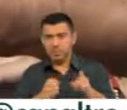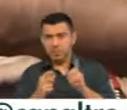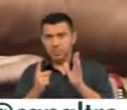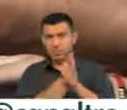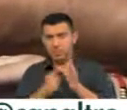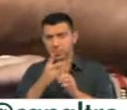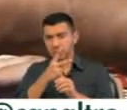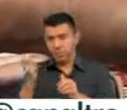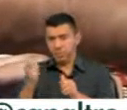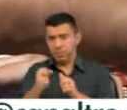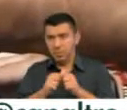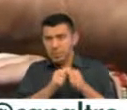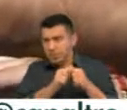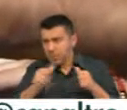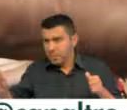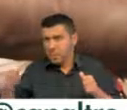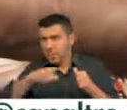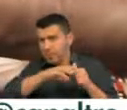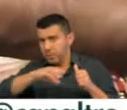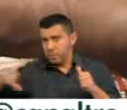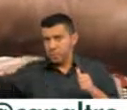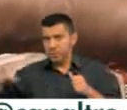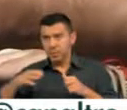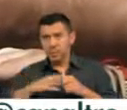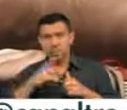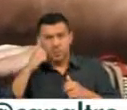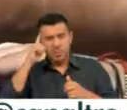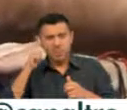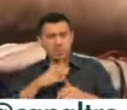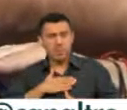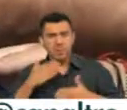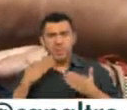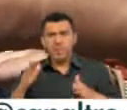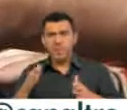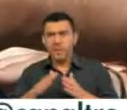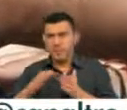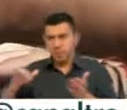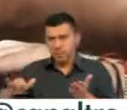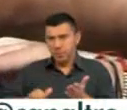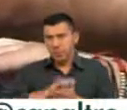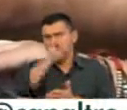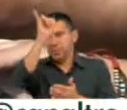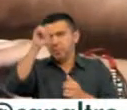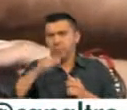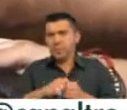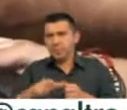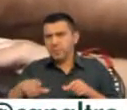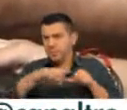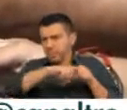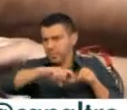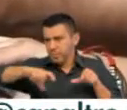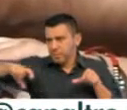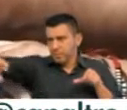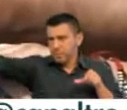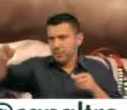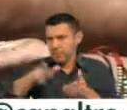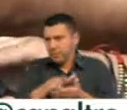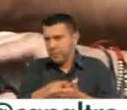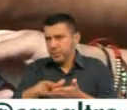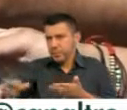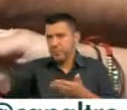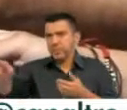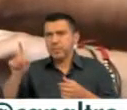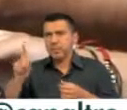que sirve para cualquier tipo de vuelos y será de gran importancia para